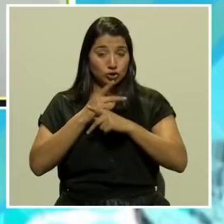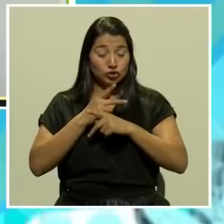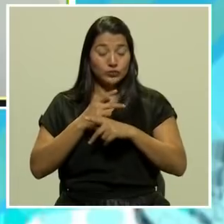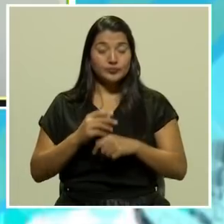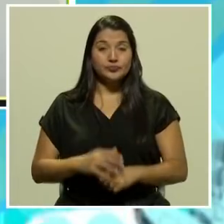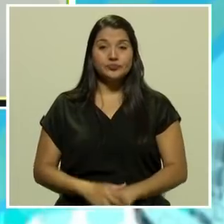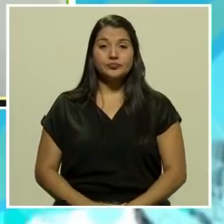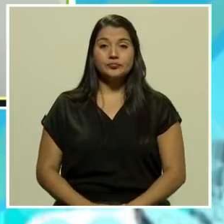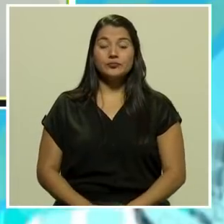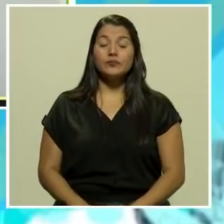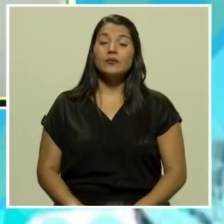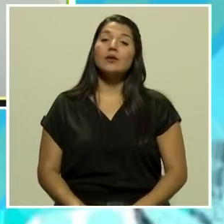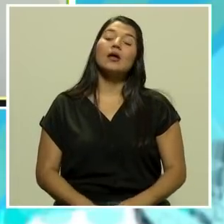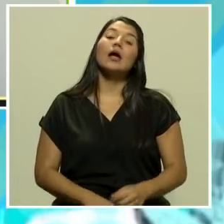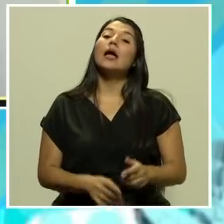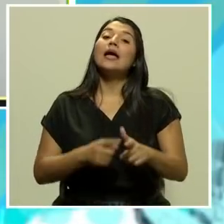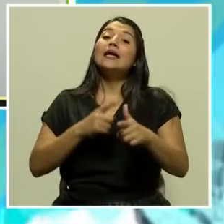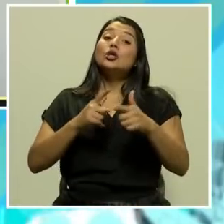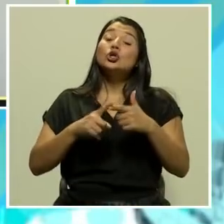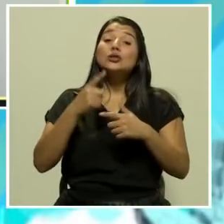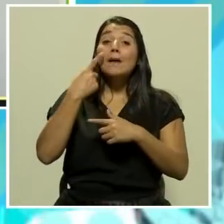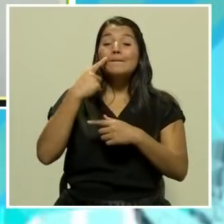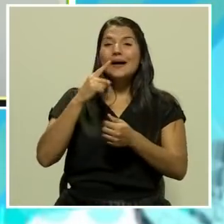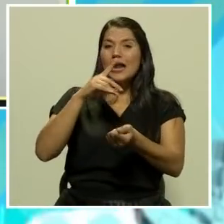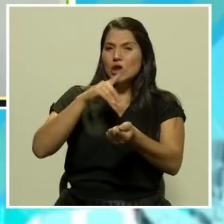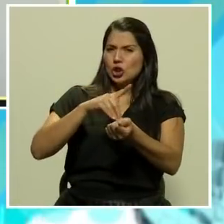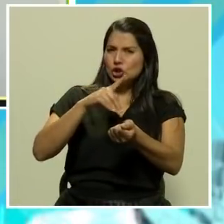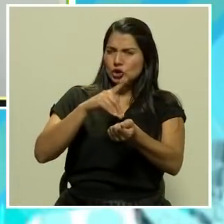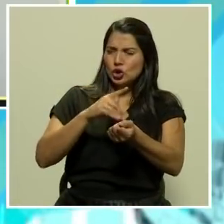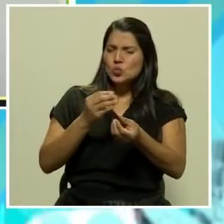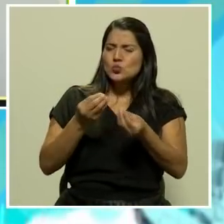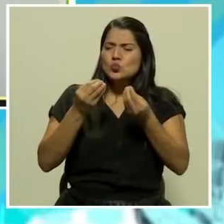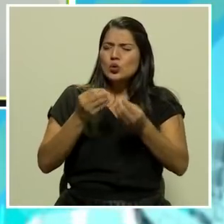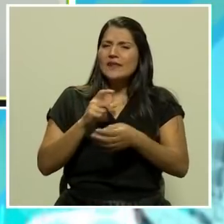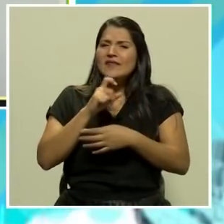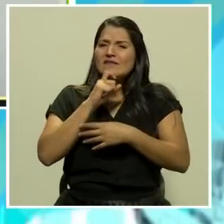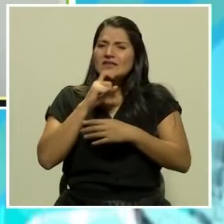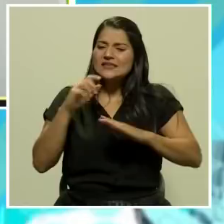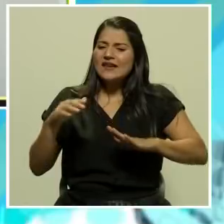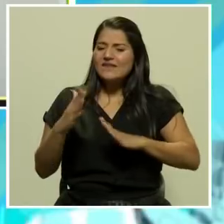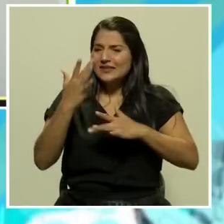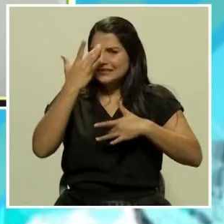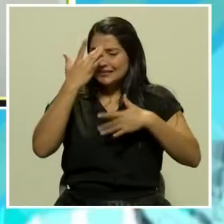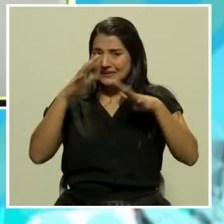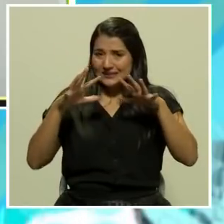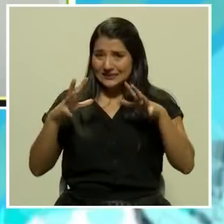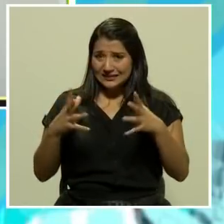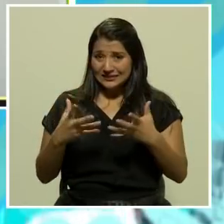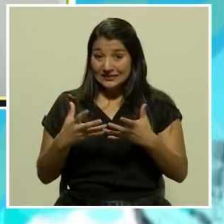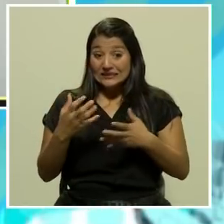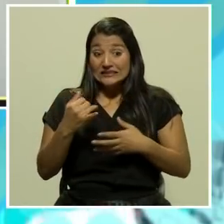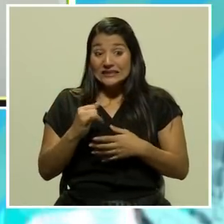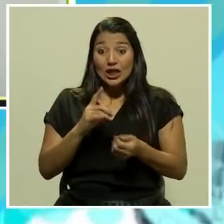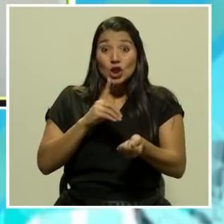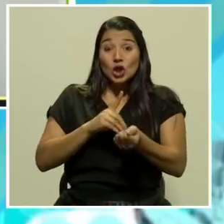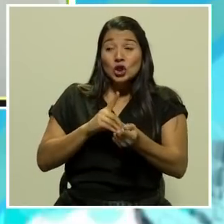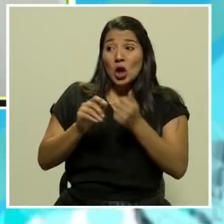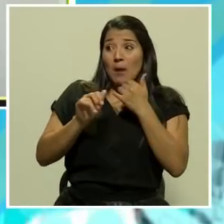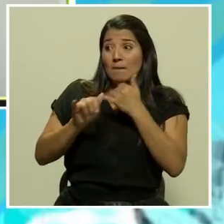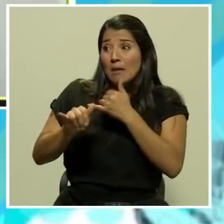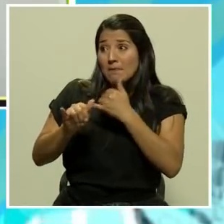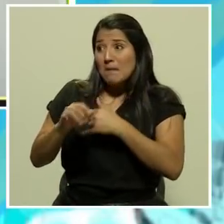evitar. De tal manera de que para los médicos ha sido muy difícil esta pandemia. Y si el médico habla, entonces